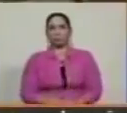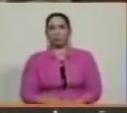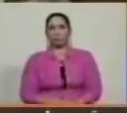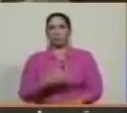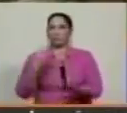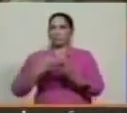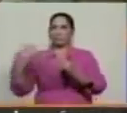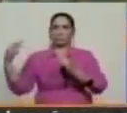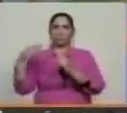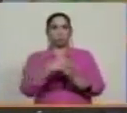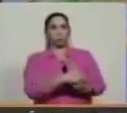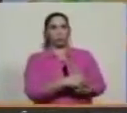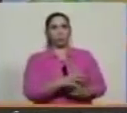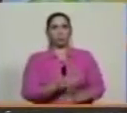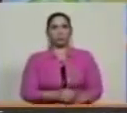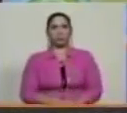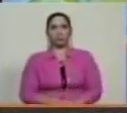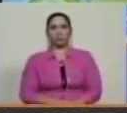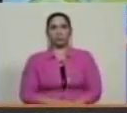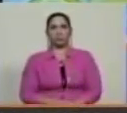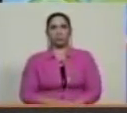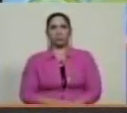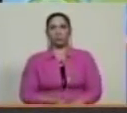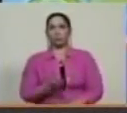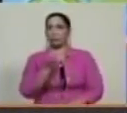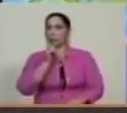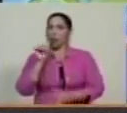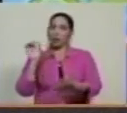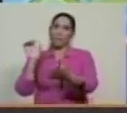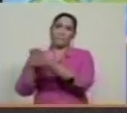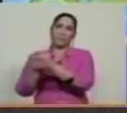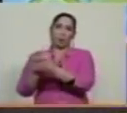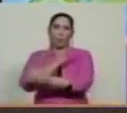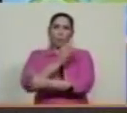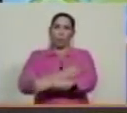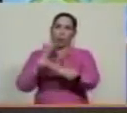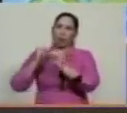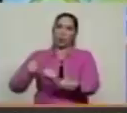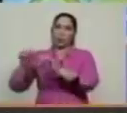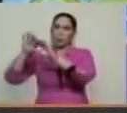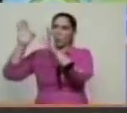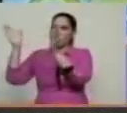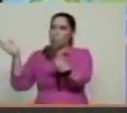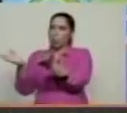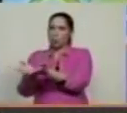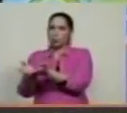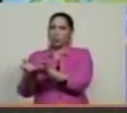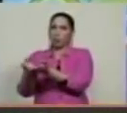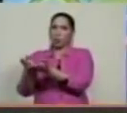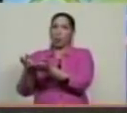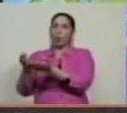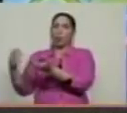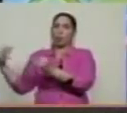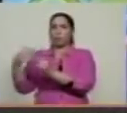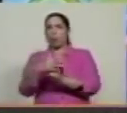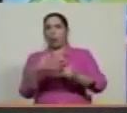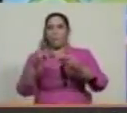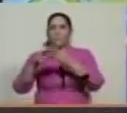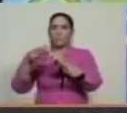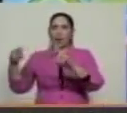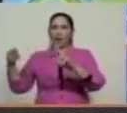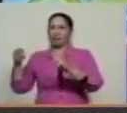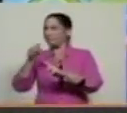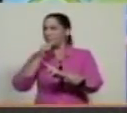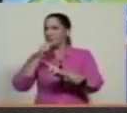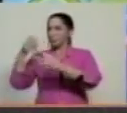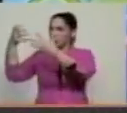asediado por el enemigo más poderoso que tiene el mundo para la paz, que es el imperialismo norteamericano, con el